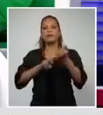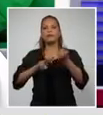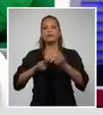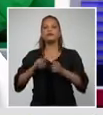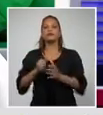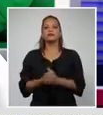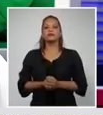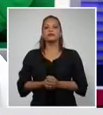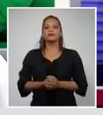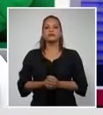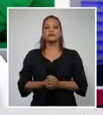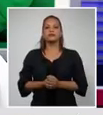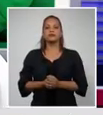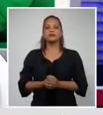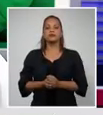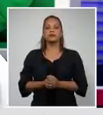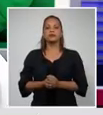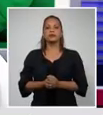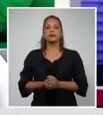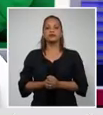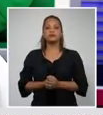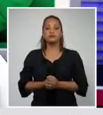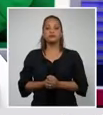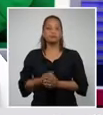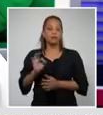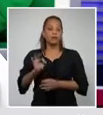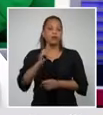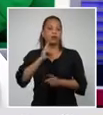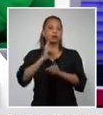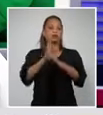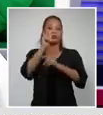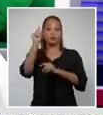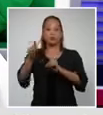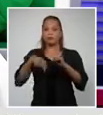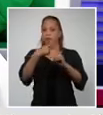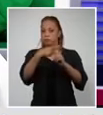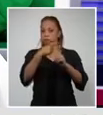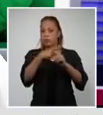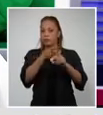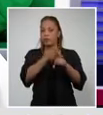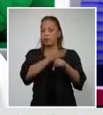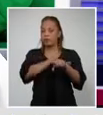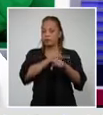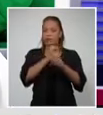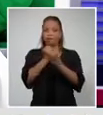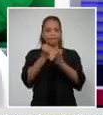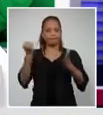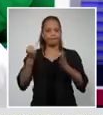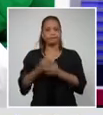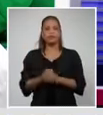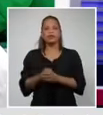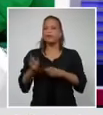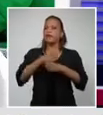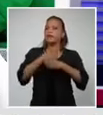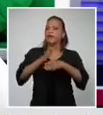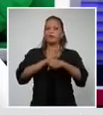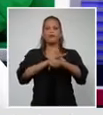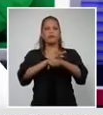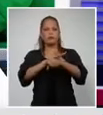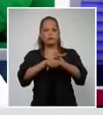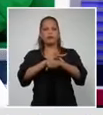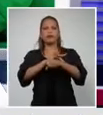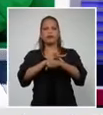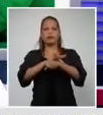contacto de un caso positivo ya diagnosticado, que tenía un grupo de comorbilidades que le hacían